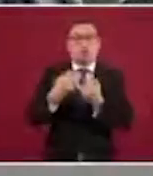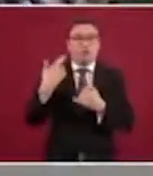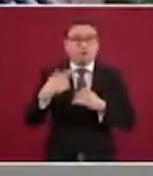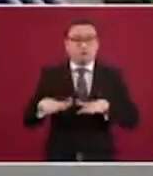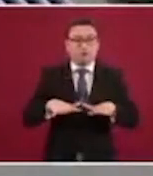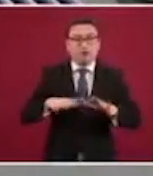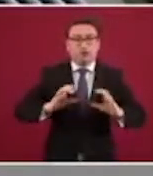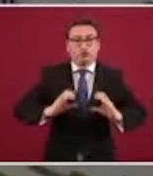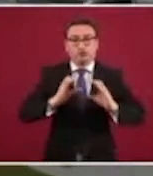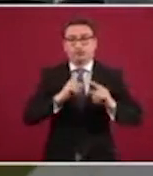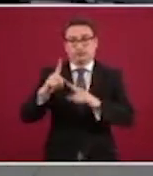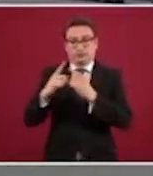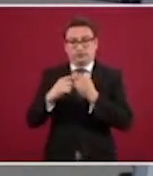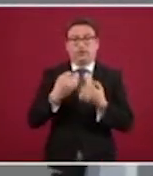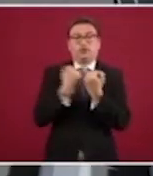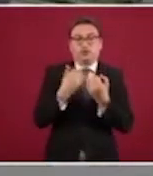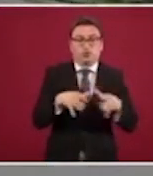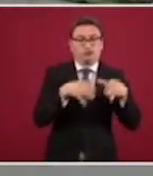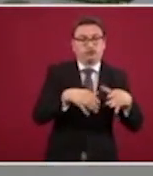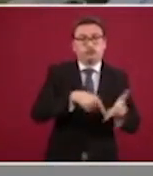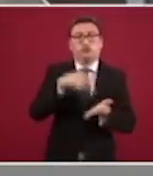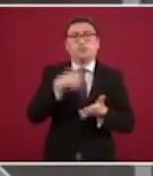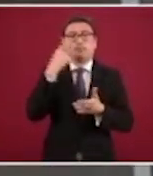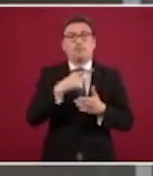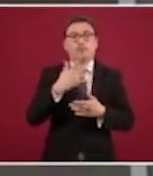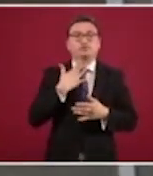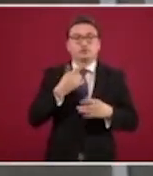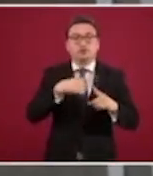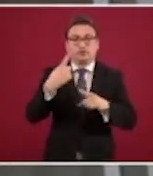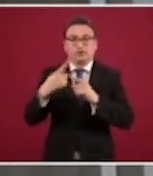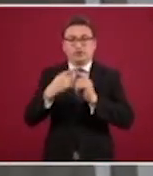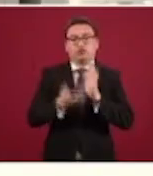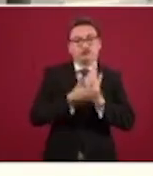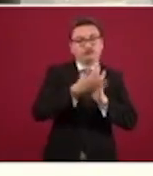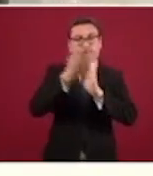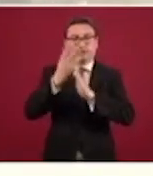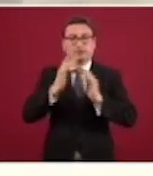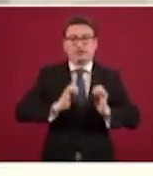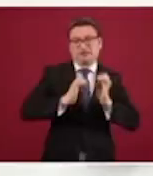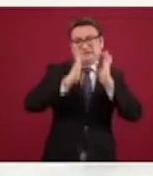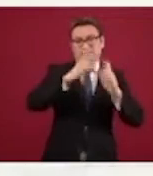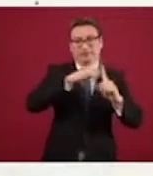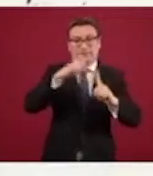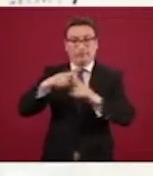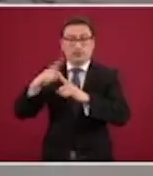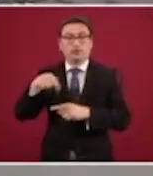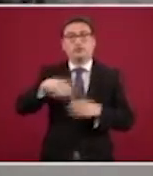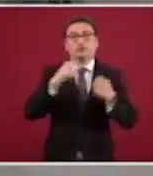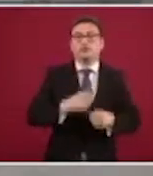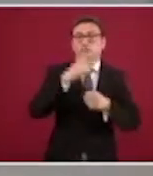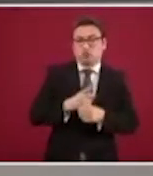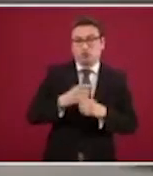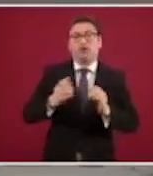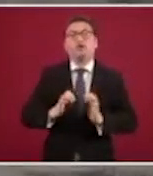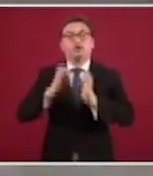sísmicos. La terminal de combustibles, donde se realizan trabajos de albañilería y acabados en edificios de destacamento de seguridad,